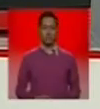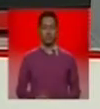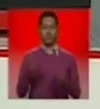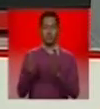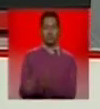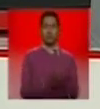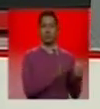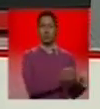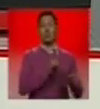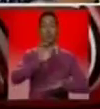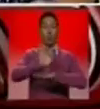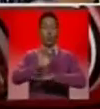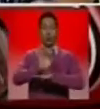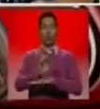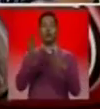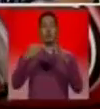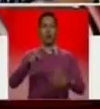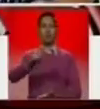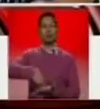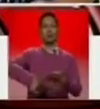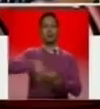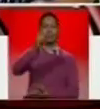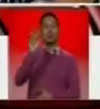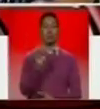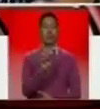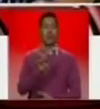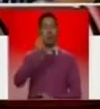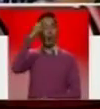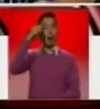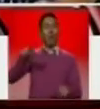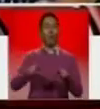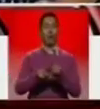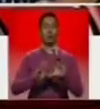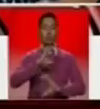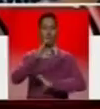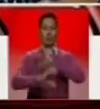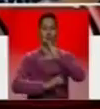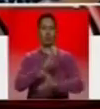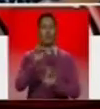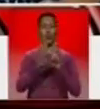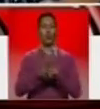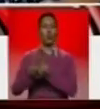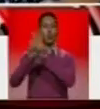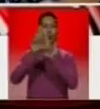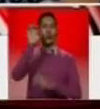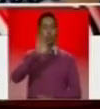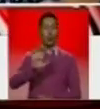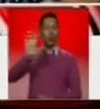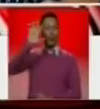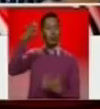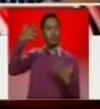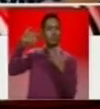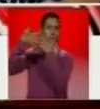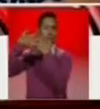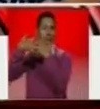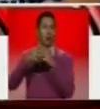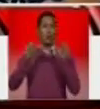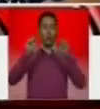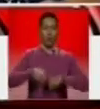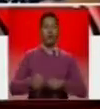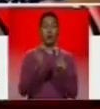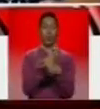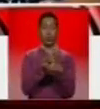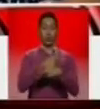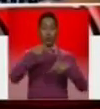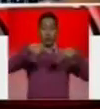En otros temas, Ecuador suscribió este viernes el acuerdo comercial multipartes con la Unión Europea, con lo cual podrá exportar la mayoría